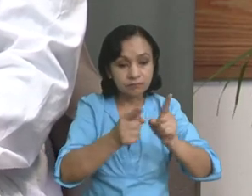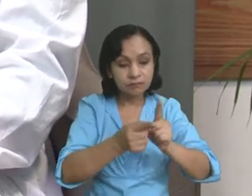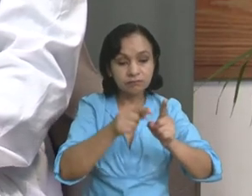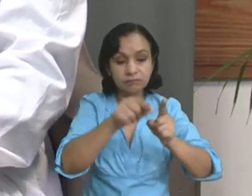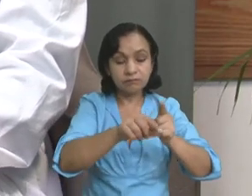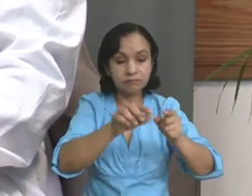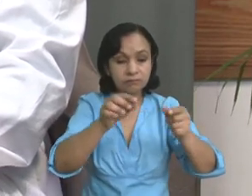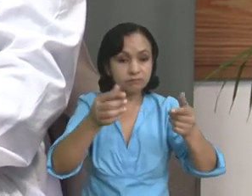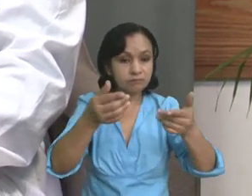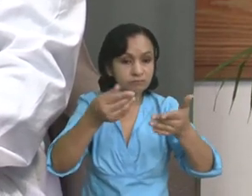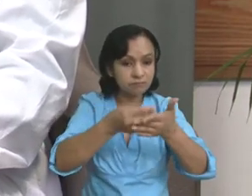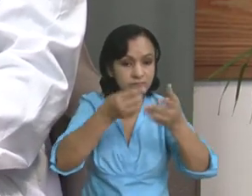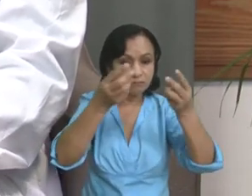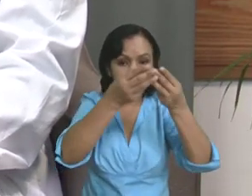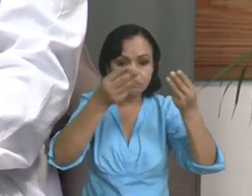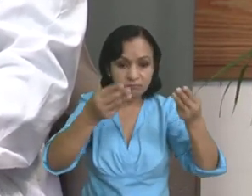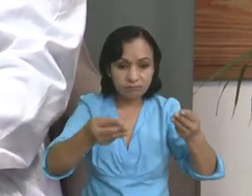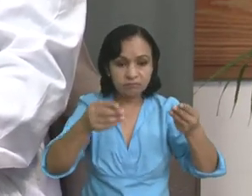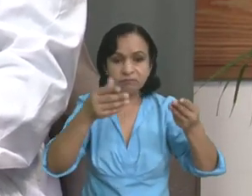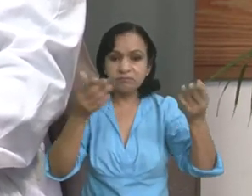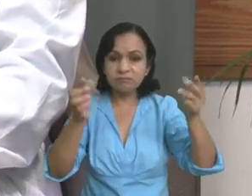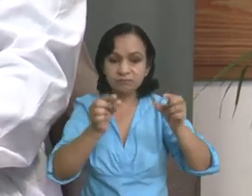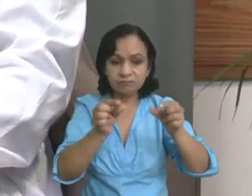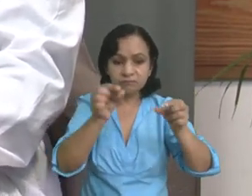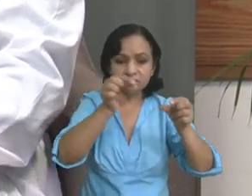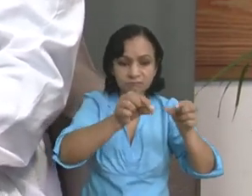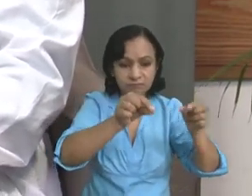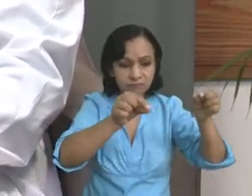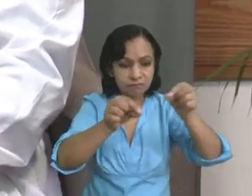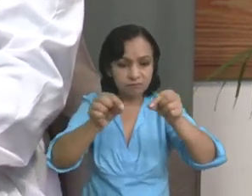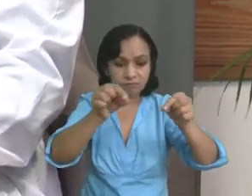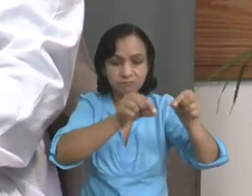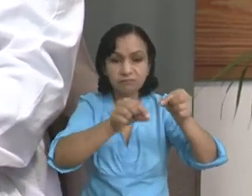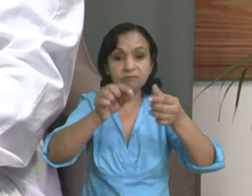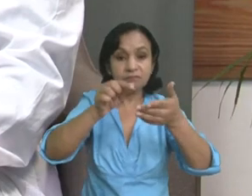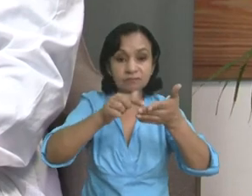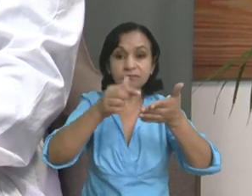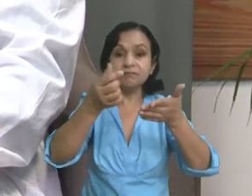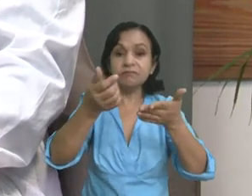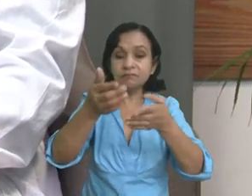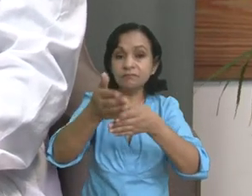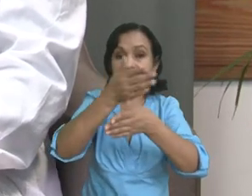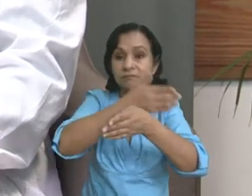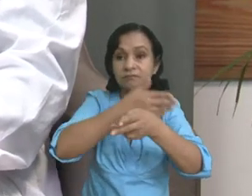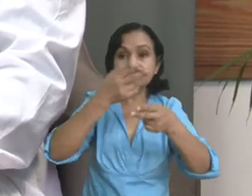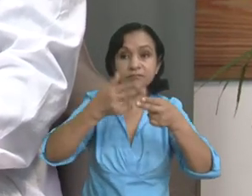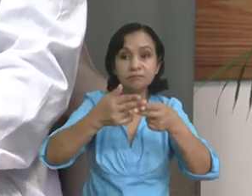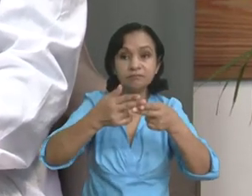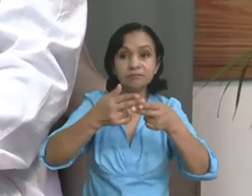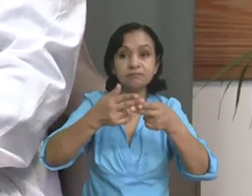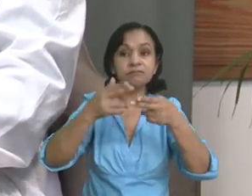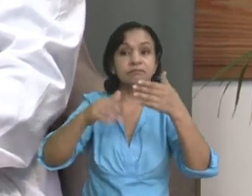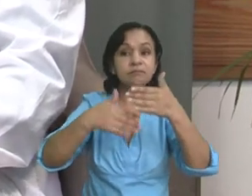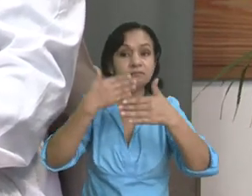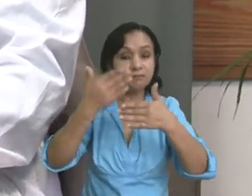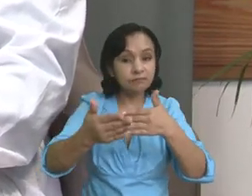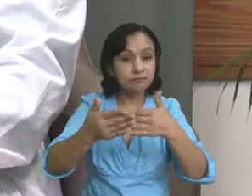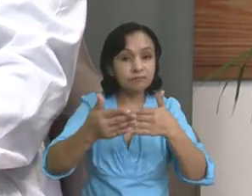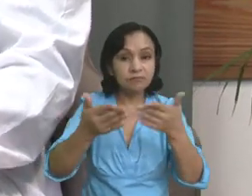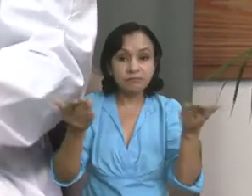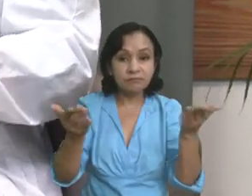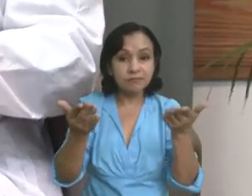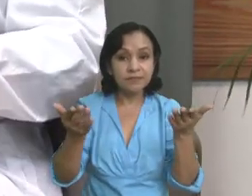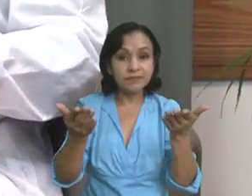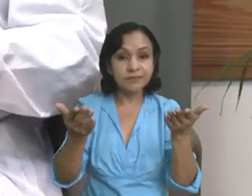tecnología a la tecnología de fabricación de medicamento propiamente dicho, pero afortunadamente la biotecnología,